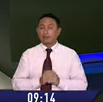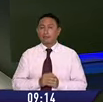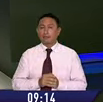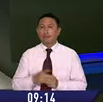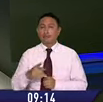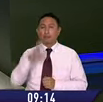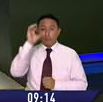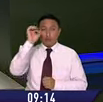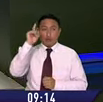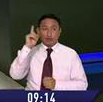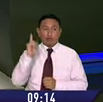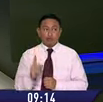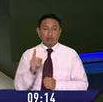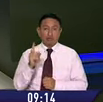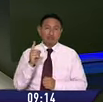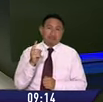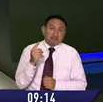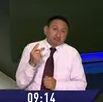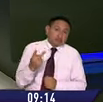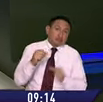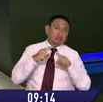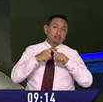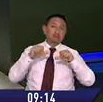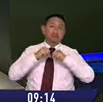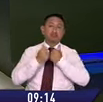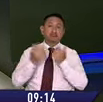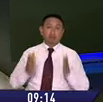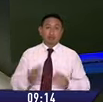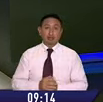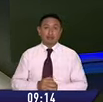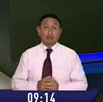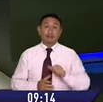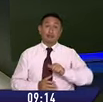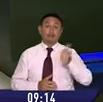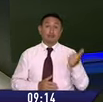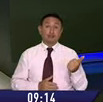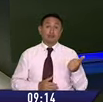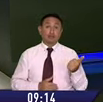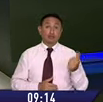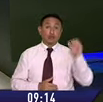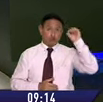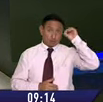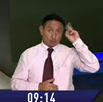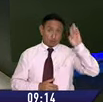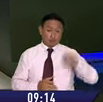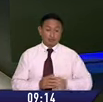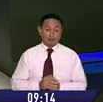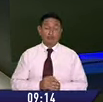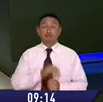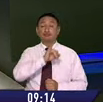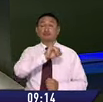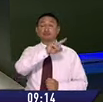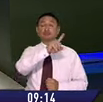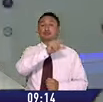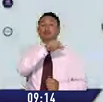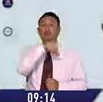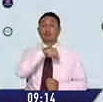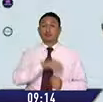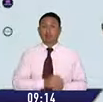pocas declaraciones que ya han hecho los exlegisladores. Bueno, pero por otro lado también hay otro tipo de declaraciones. Leonidas Isa